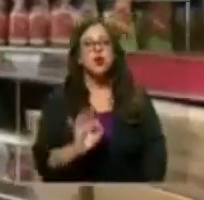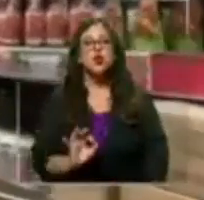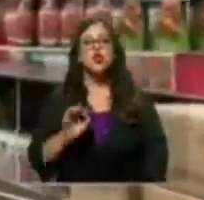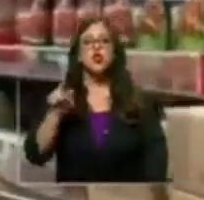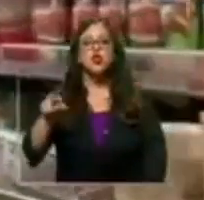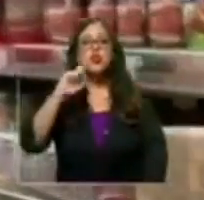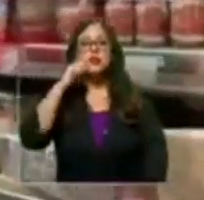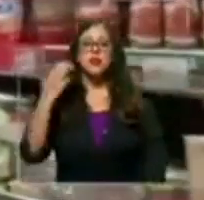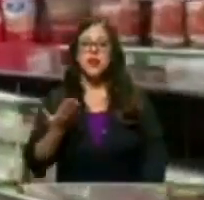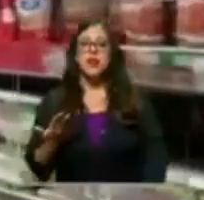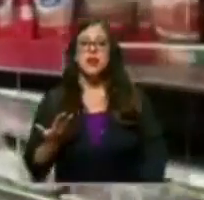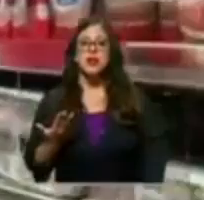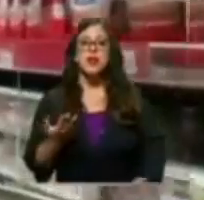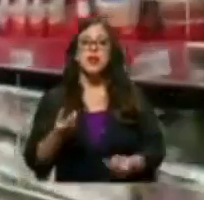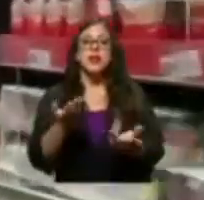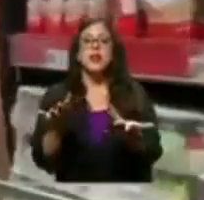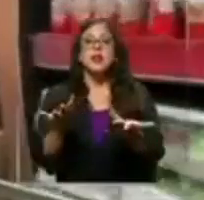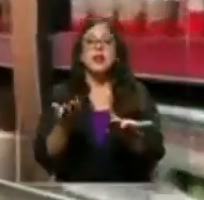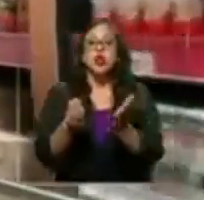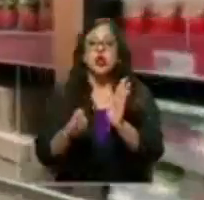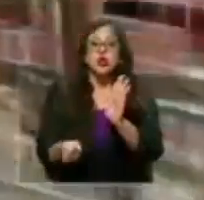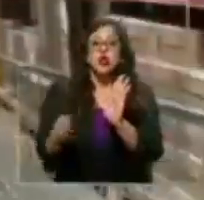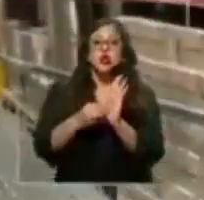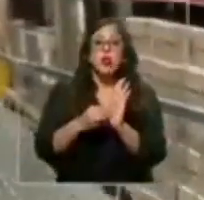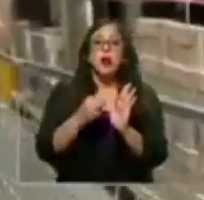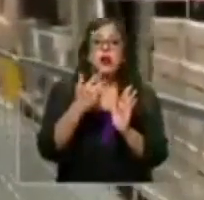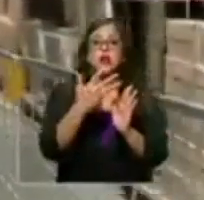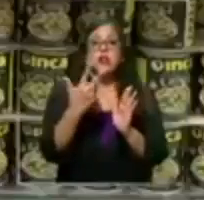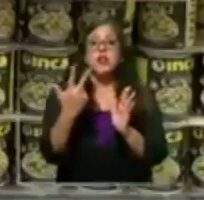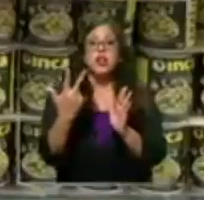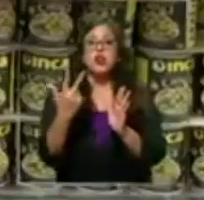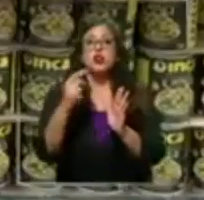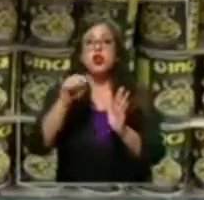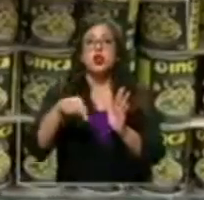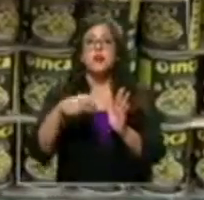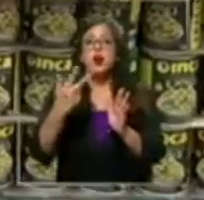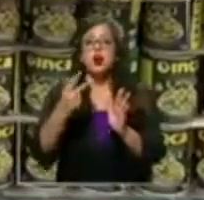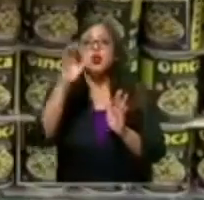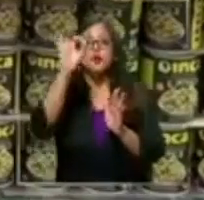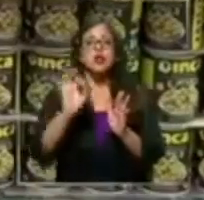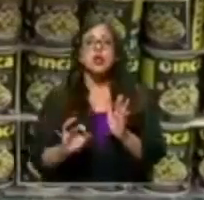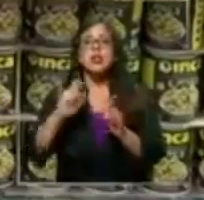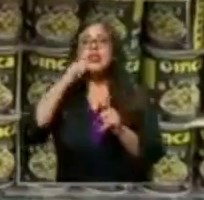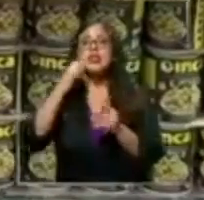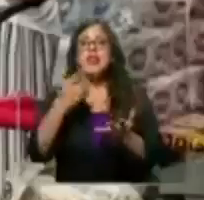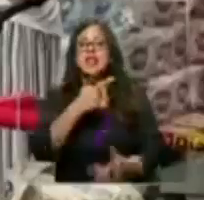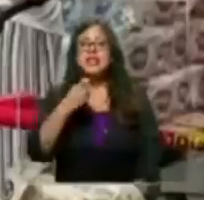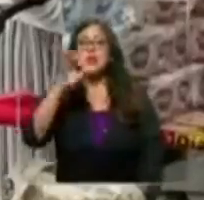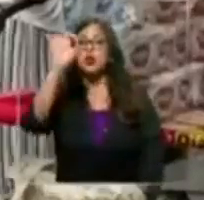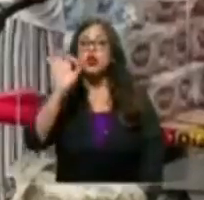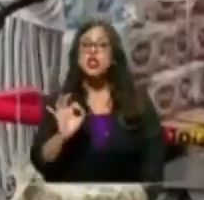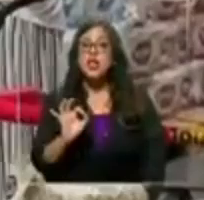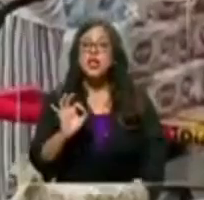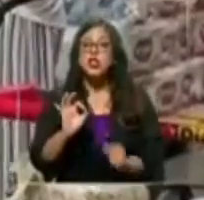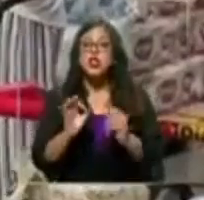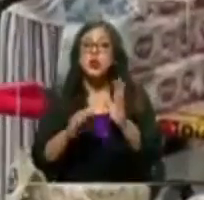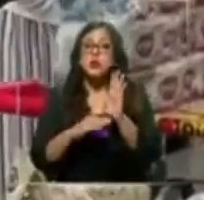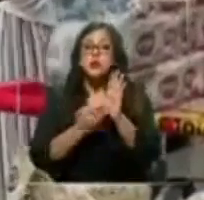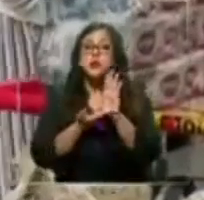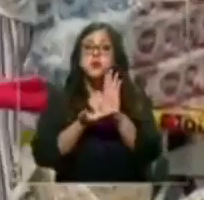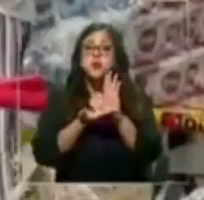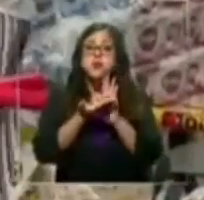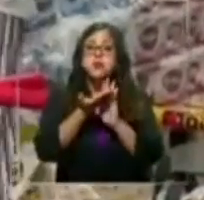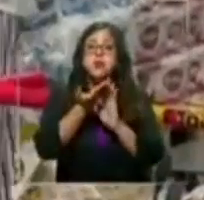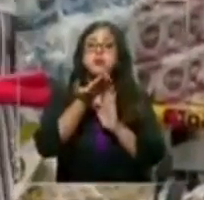que concluye una suma interanual del 98,8%, es decir, se acerca al 100% de inflación